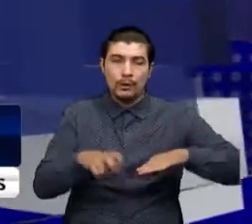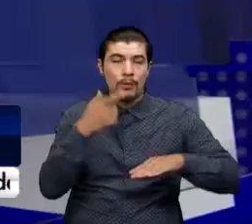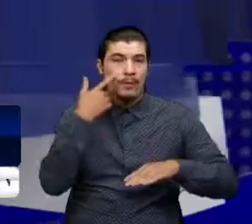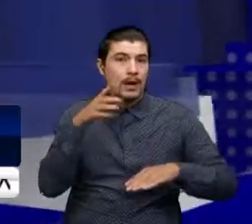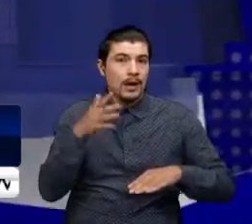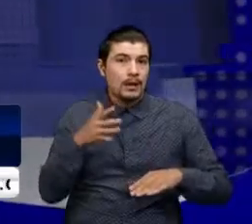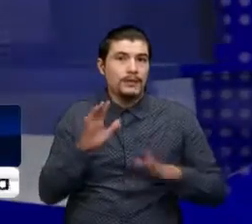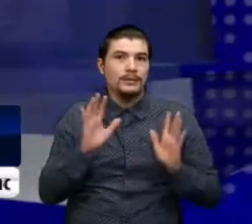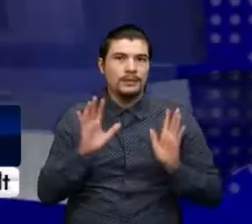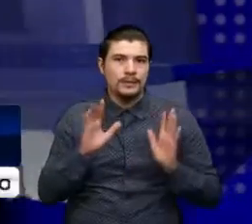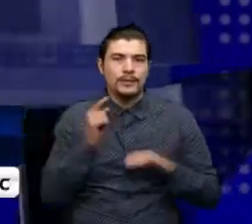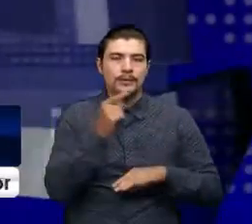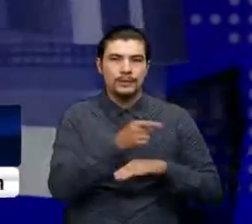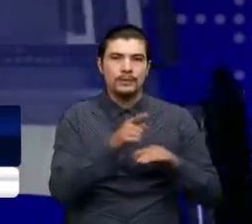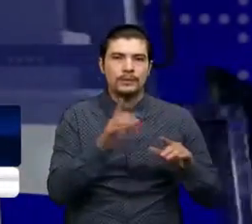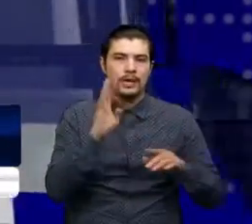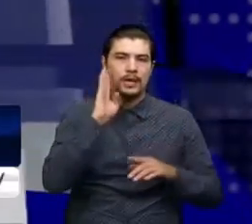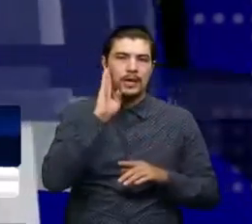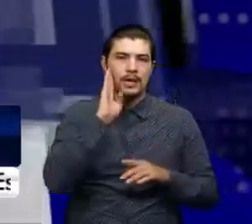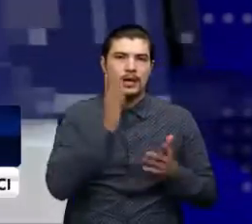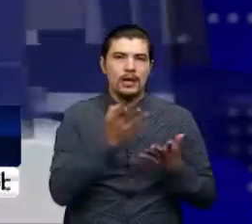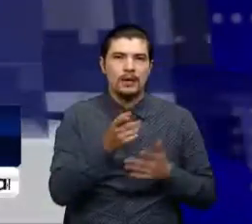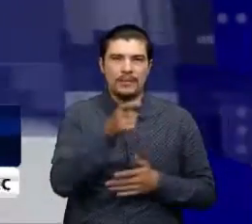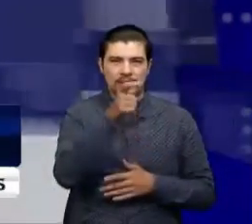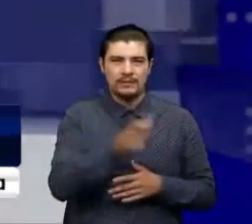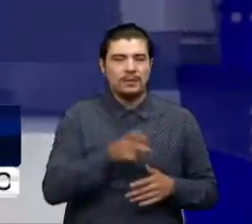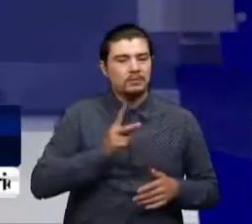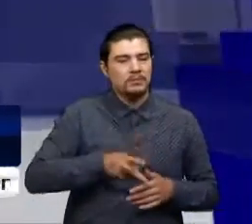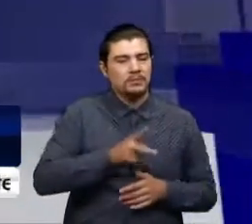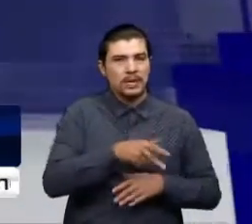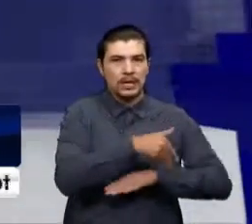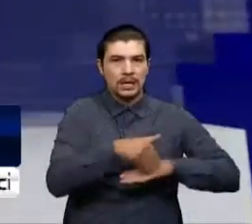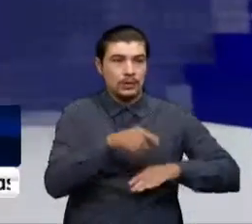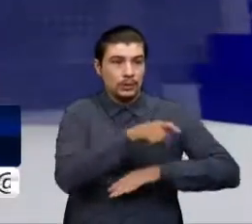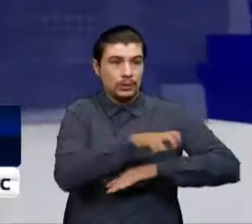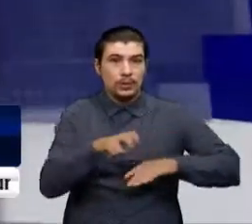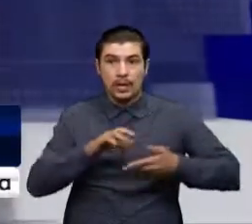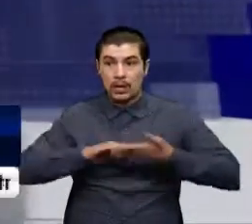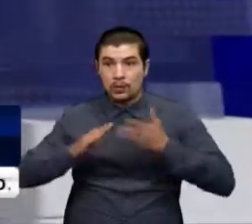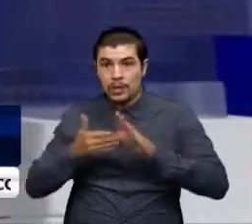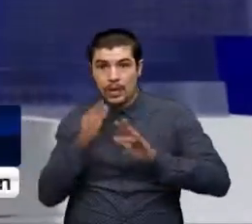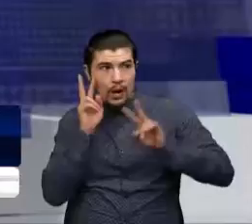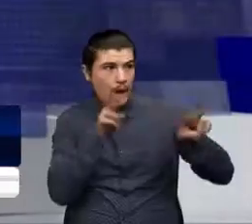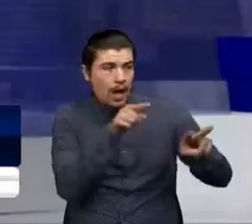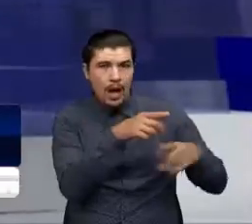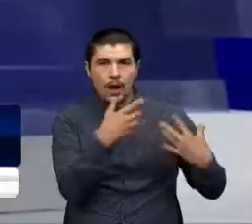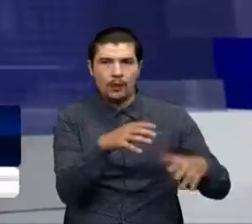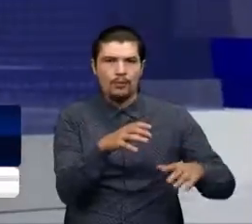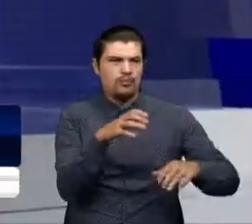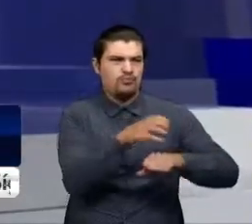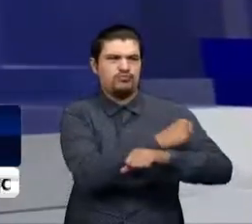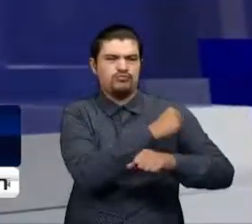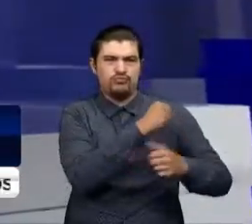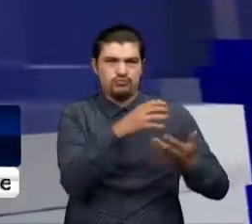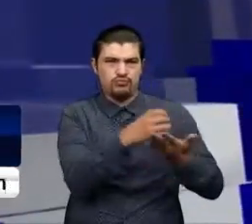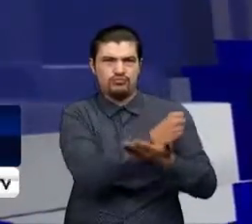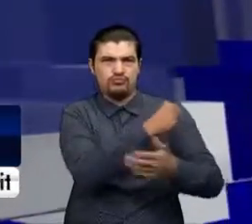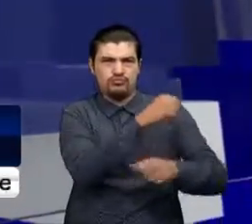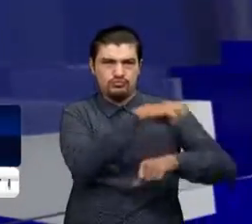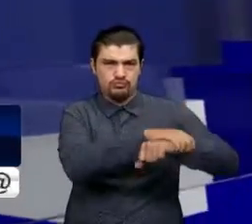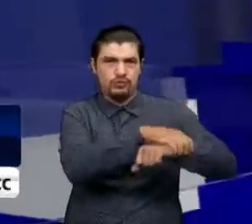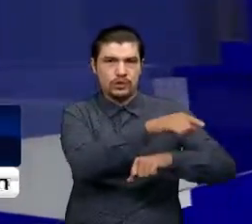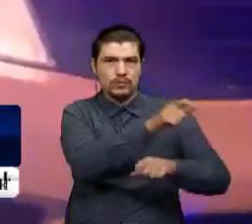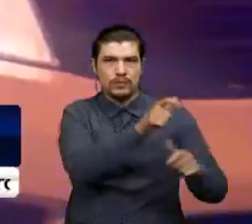un hurto de un teléfono celular a un transeúnte, y la comunidad, que dio la alerta a las autoridades, detuvieron a los